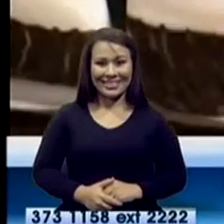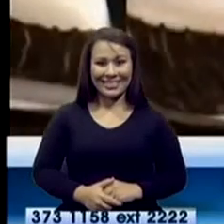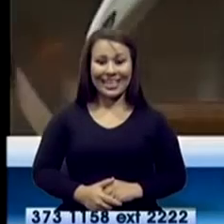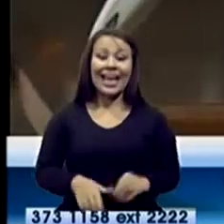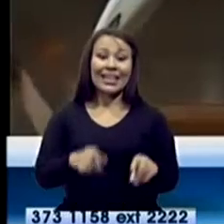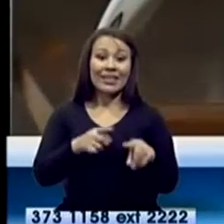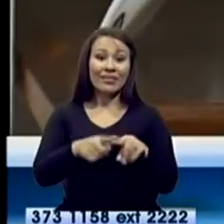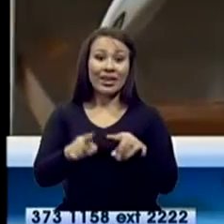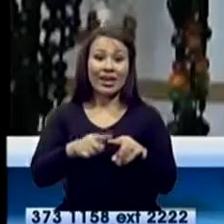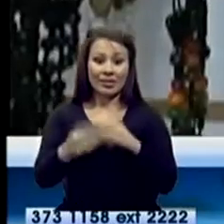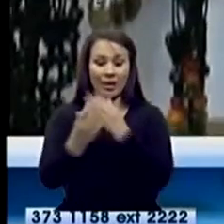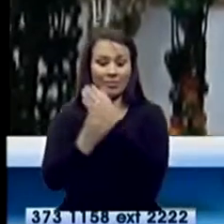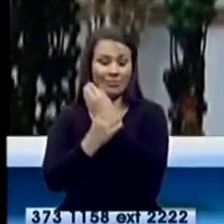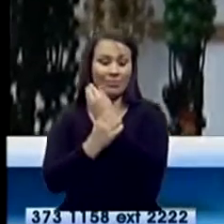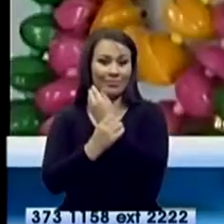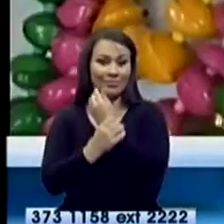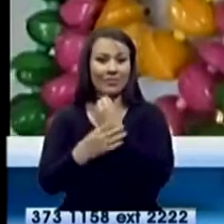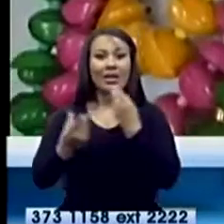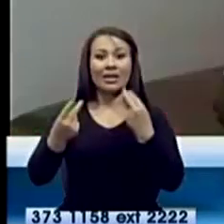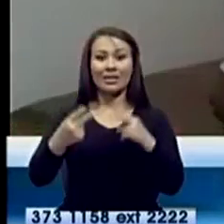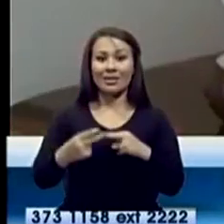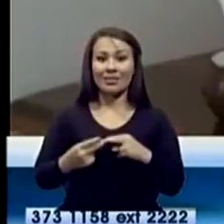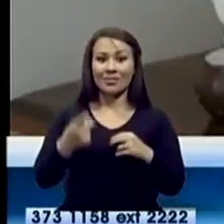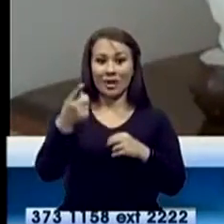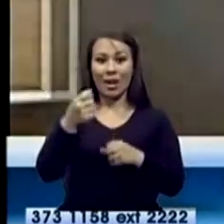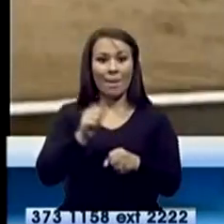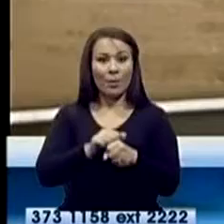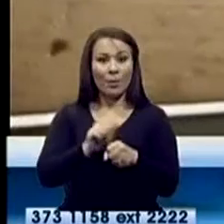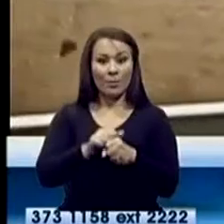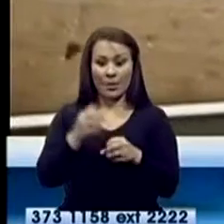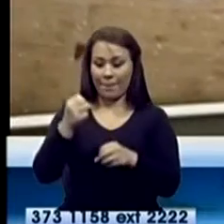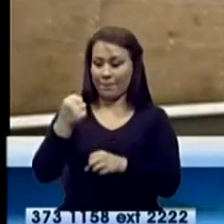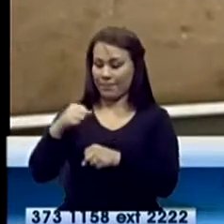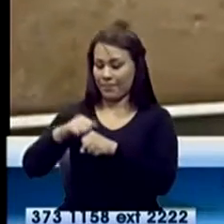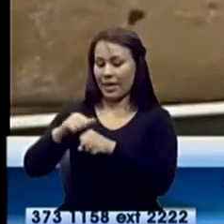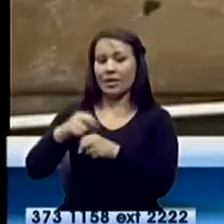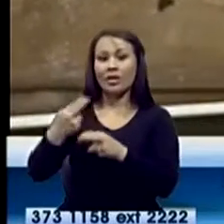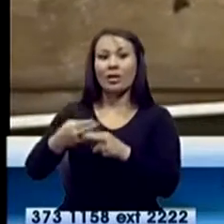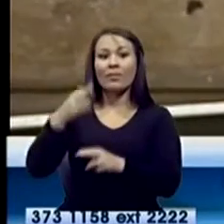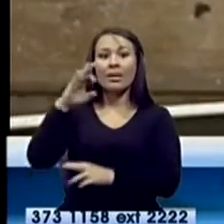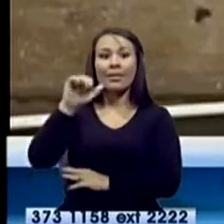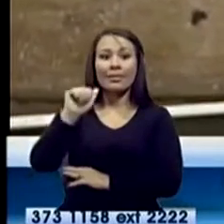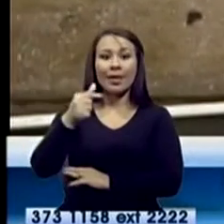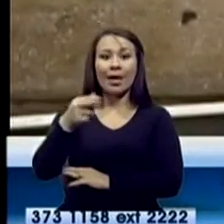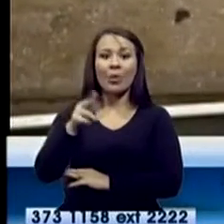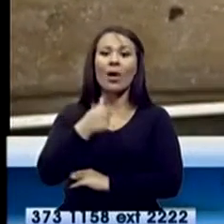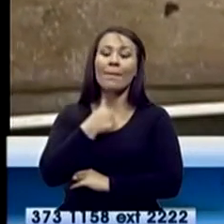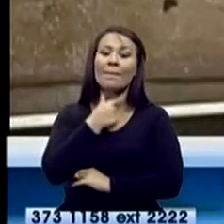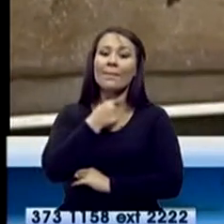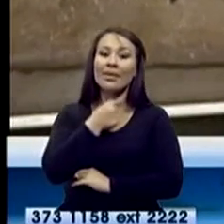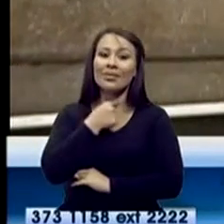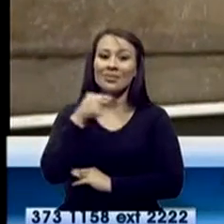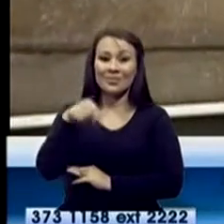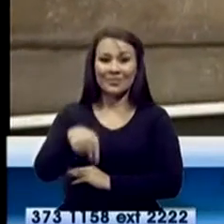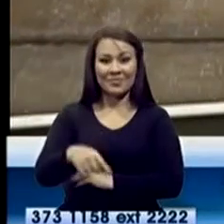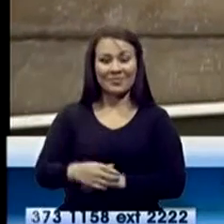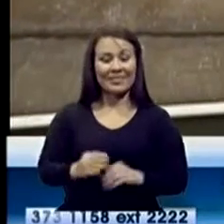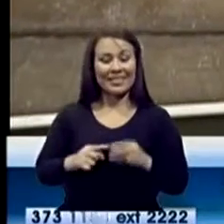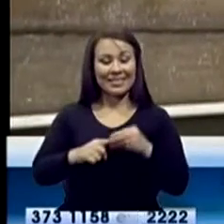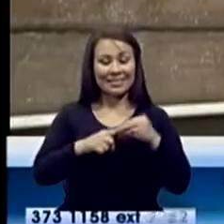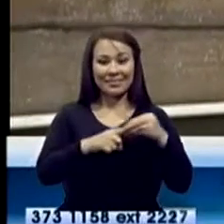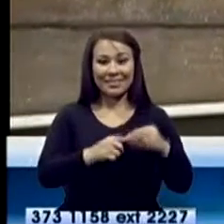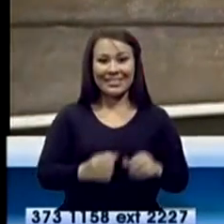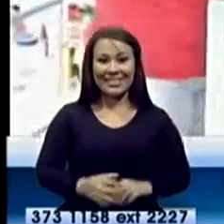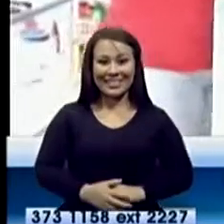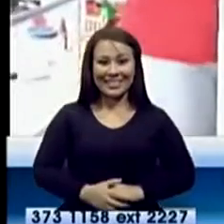Varios son los artículos que se pueden encontrar hechos a base de tagua. Se siente bien, o sea, principalmente a mí me gusta. Y entonces, por